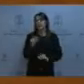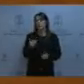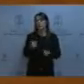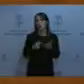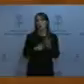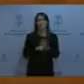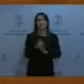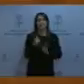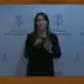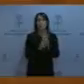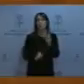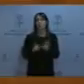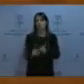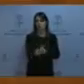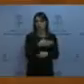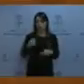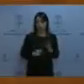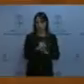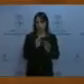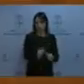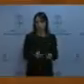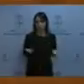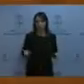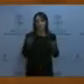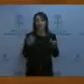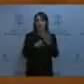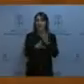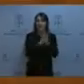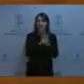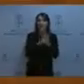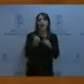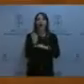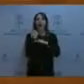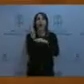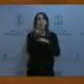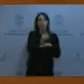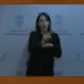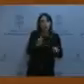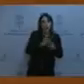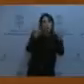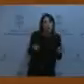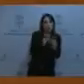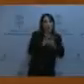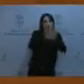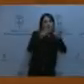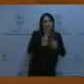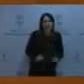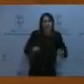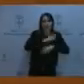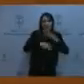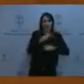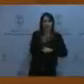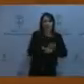desarrollo reglamentario. Por lo que por sí misma esta ley no aporta, simplifica o aclara ningún elemento útil para el desarrollo de las competencias que tiene encomendada